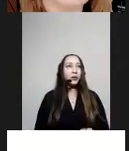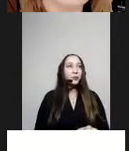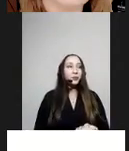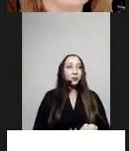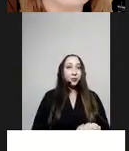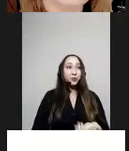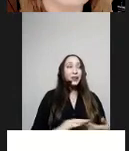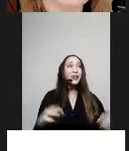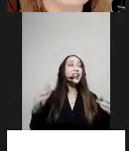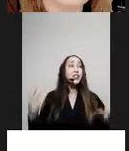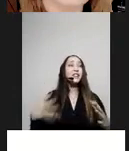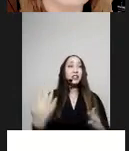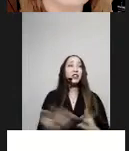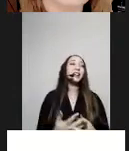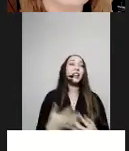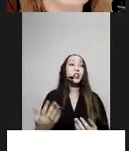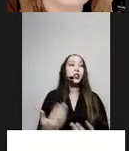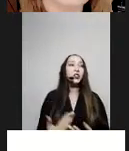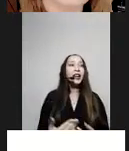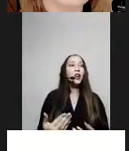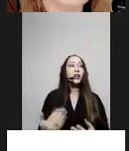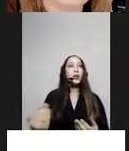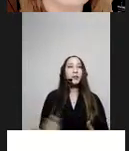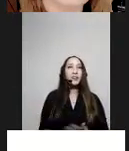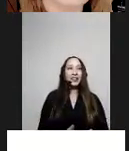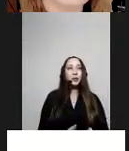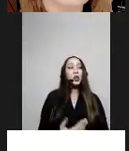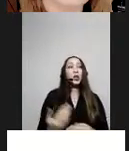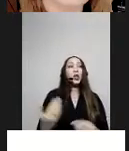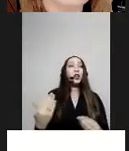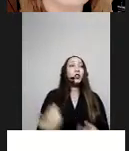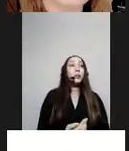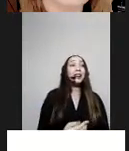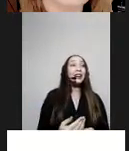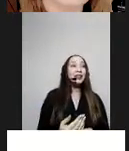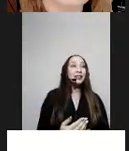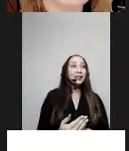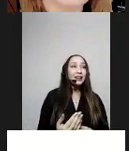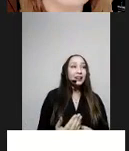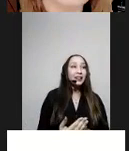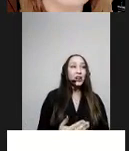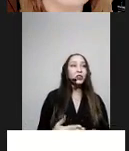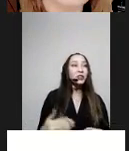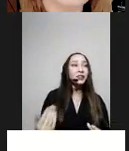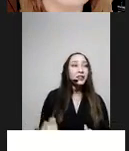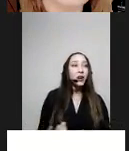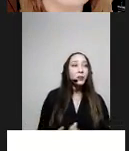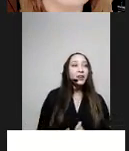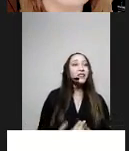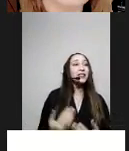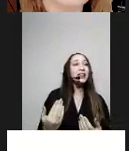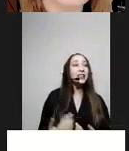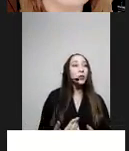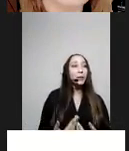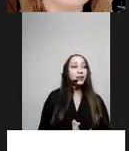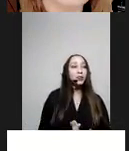Rocío. Y estos factores de riesgo psicosociales a los que nos enfrentamos no son más que las características de las condiciones de trabajo que